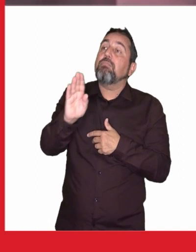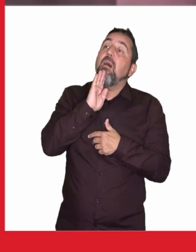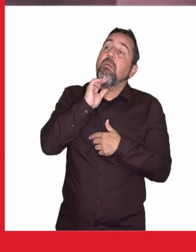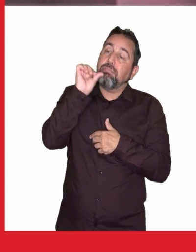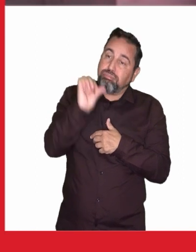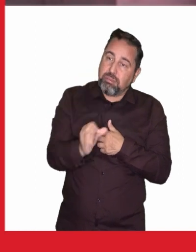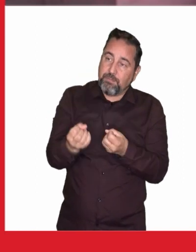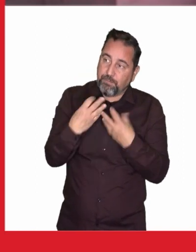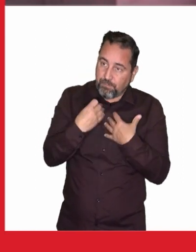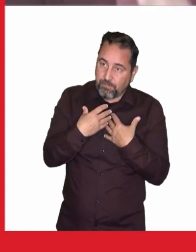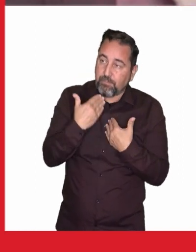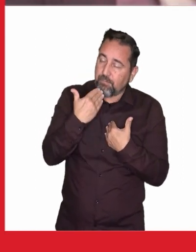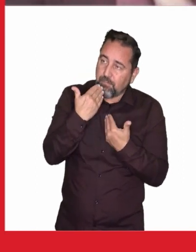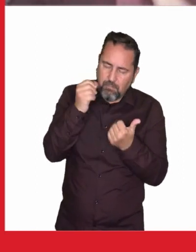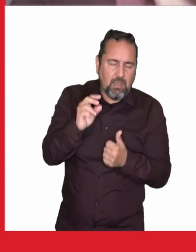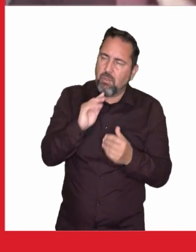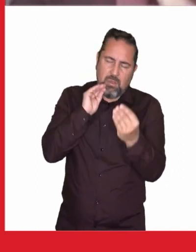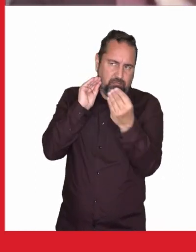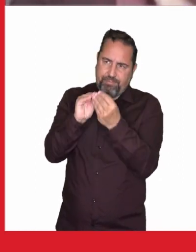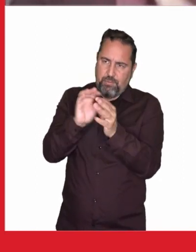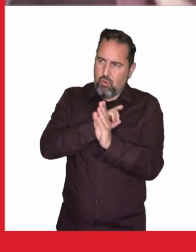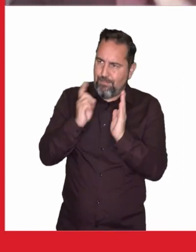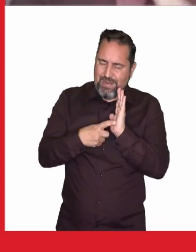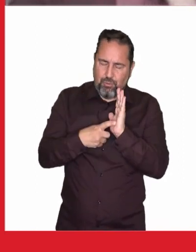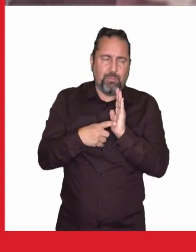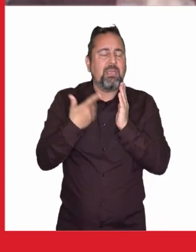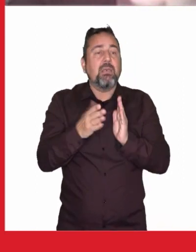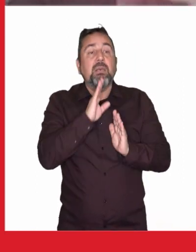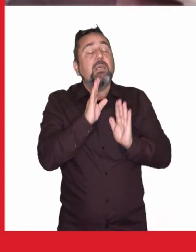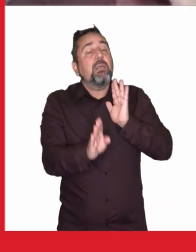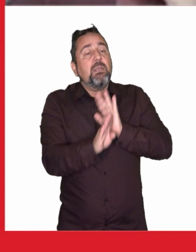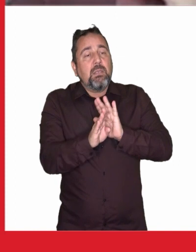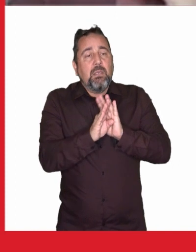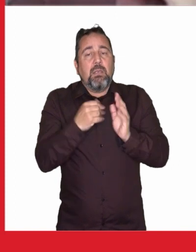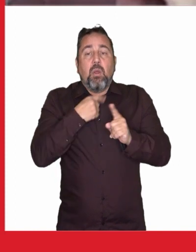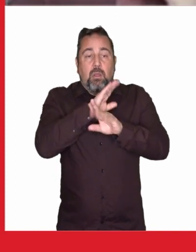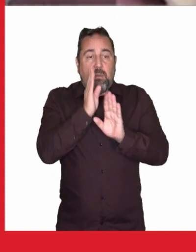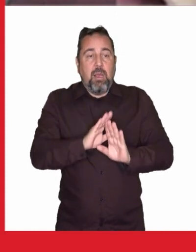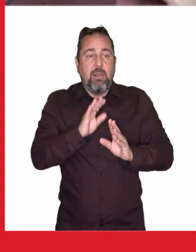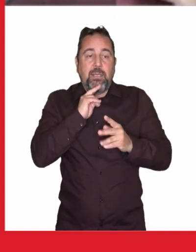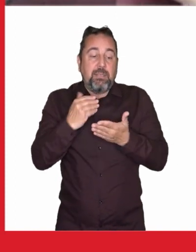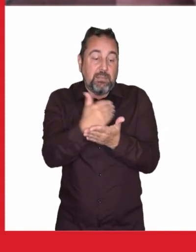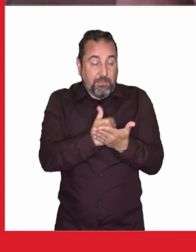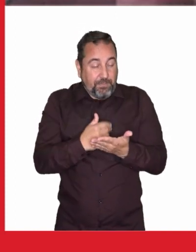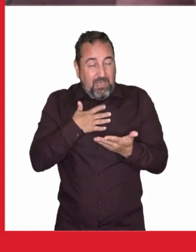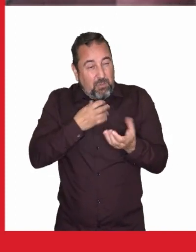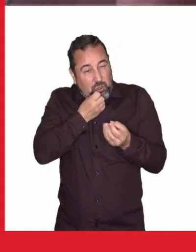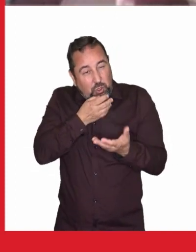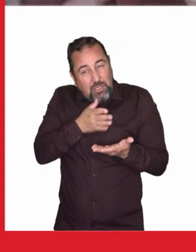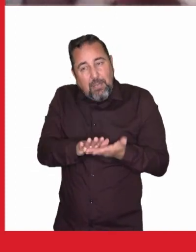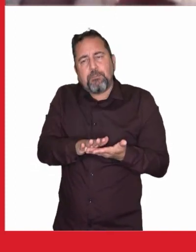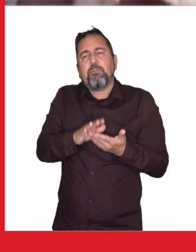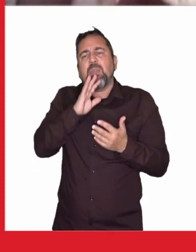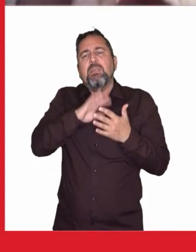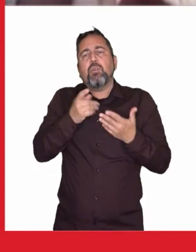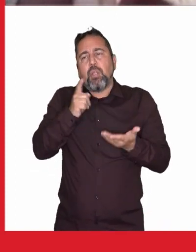Muchísimas gracias, Diego, por este aporte. Y totalmente, ¿vale? Entonces, seguimos. Lo último que